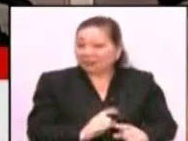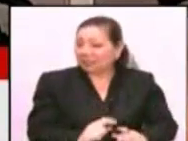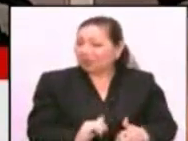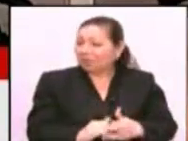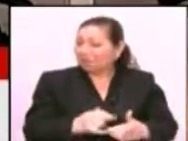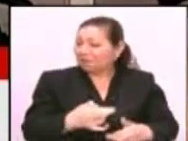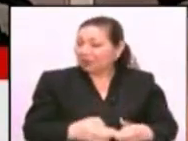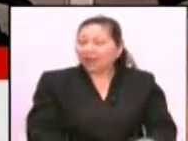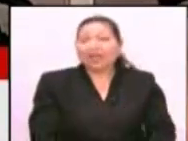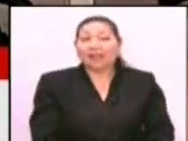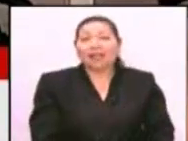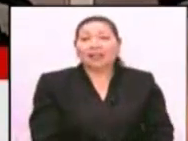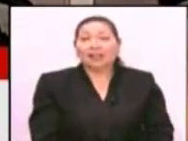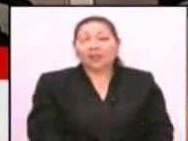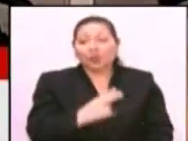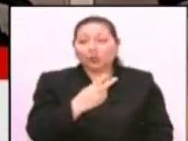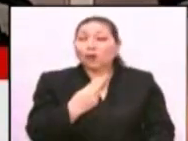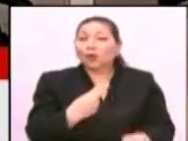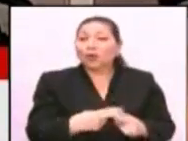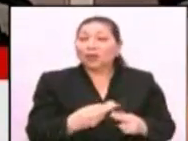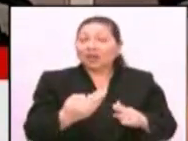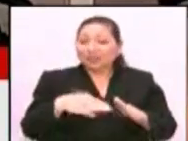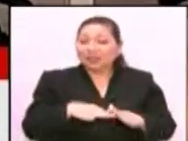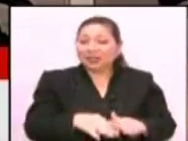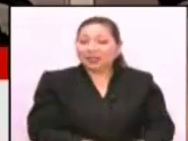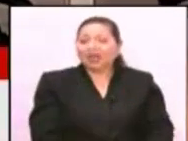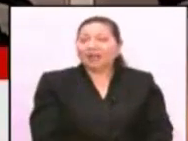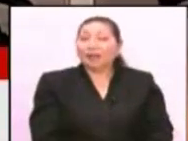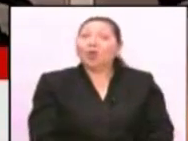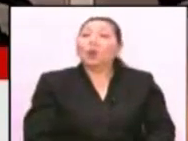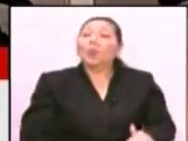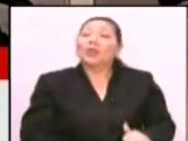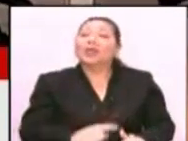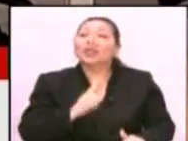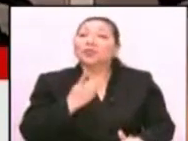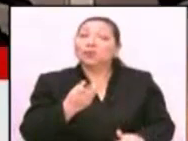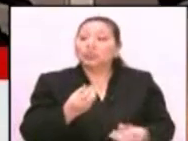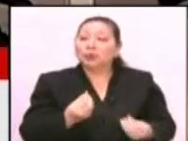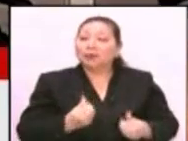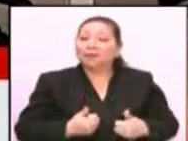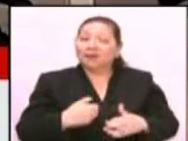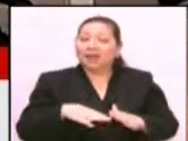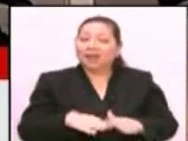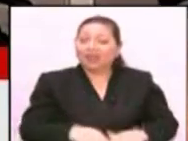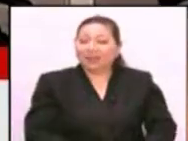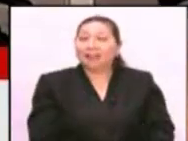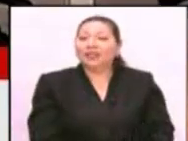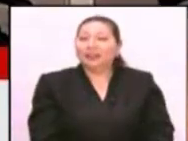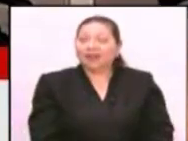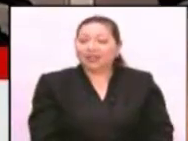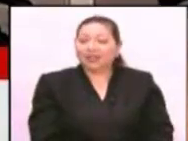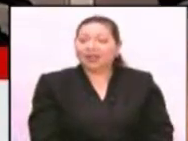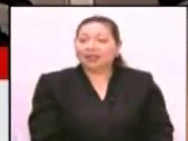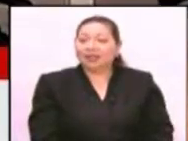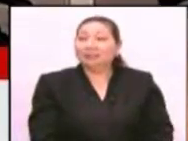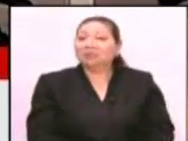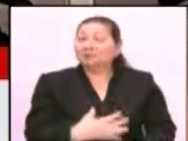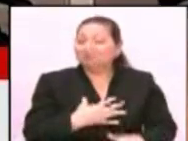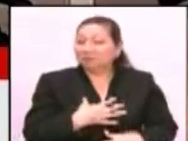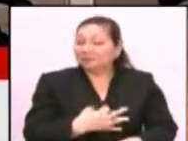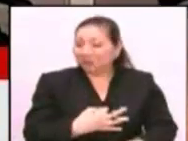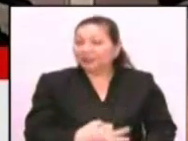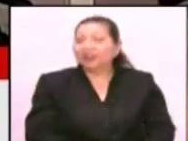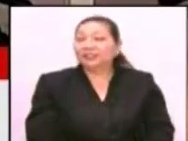de qué es producido en el penal de Cusco, sino el nombre de la interna y cuál ha sido su calidad de vida dentro de los penales. Ha sido interesante.